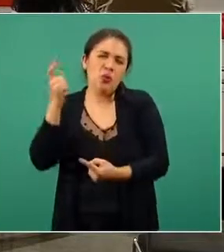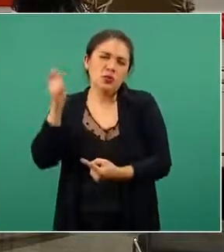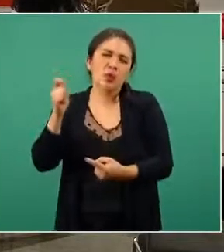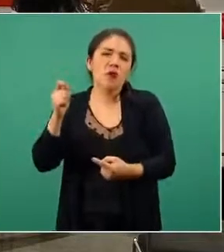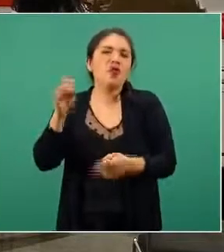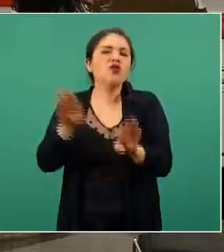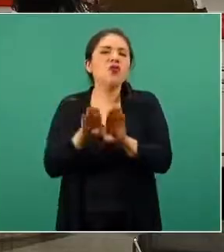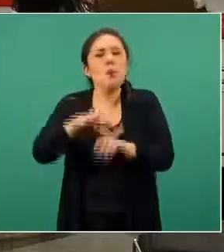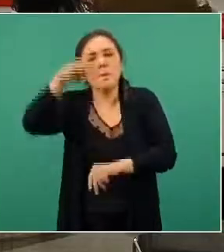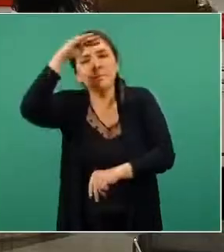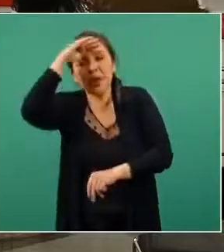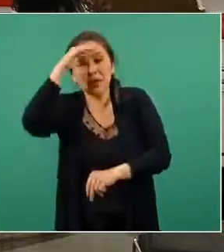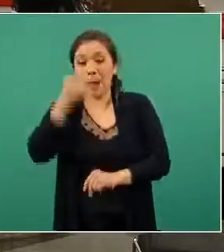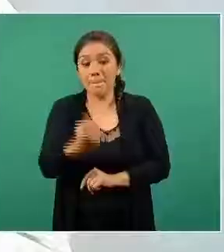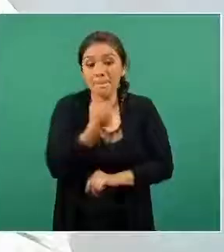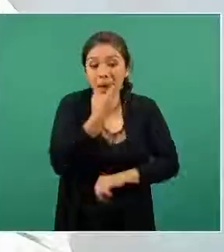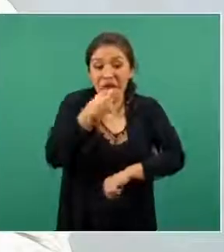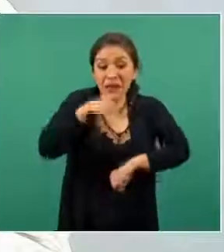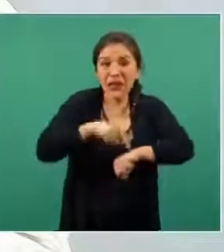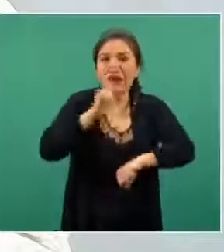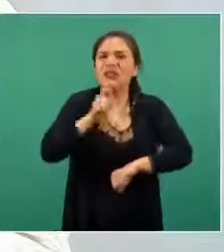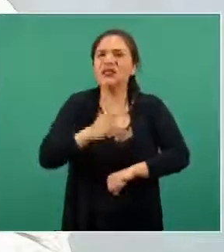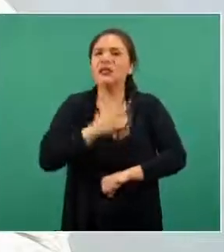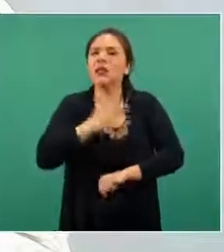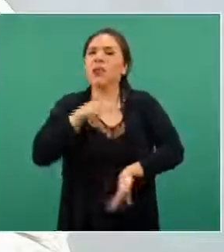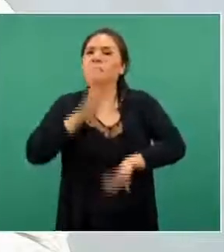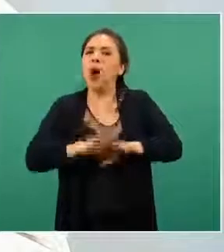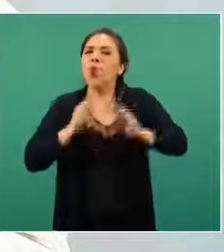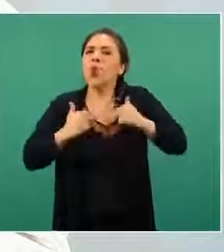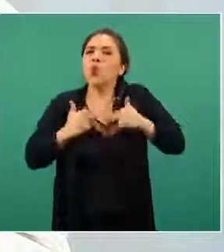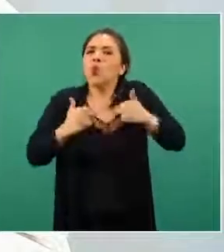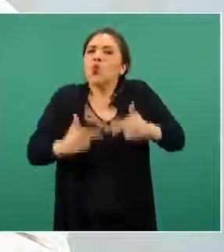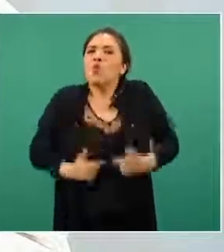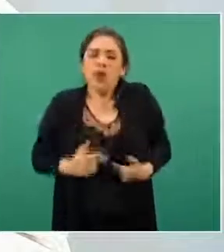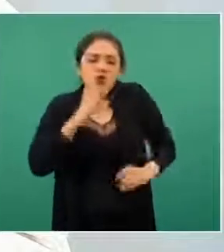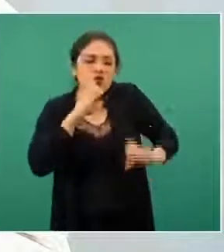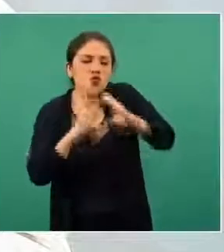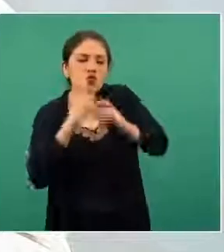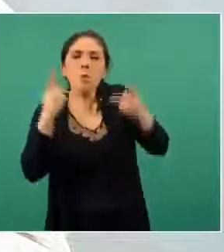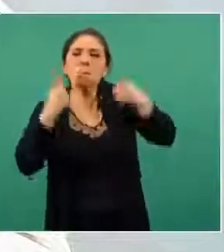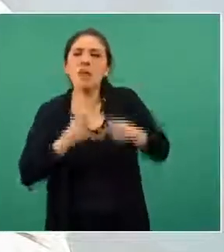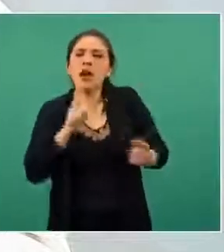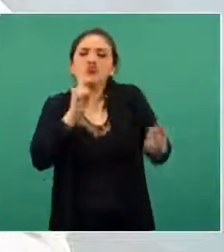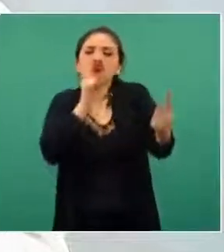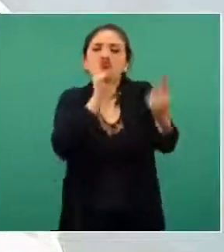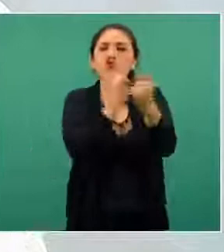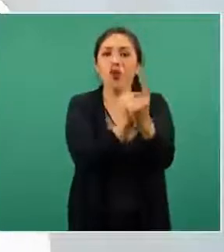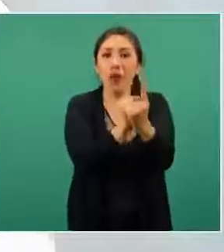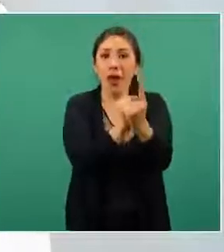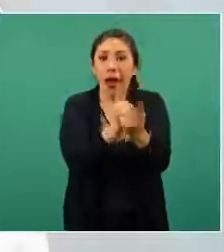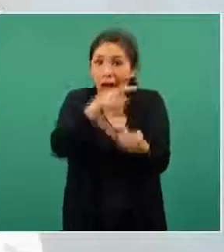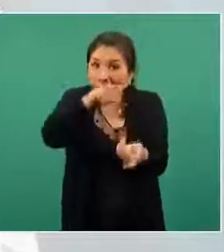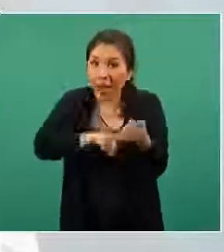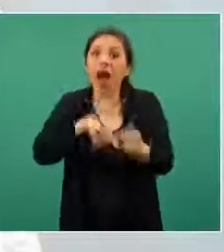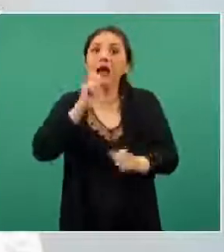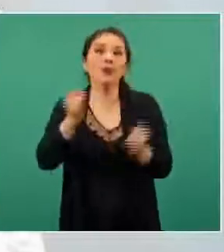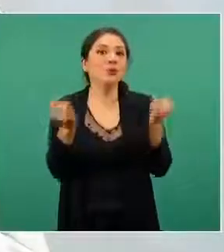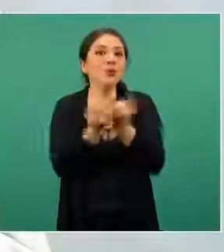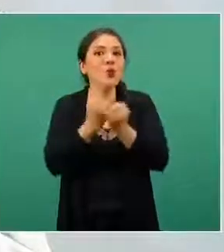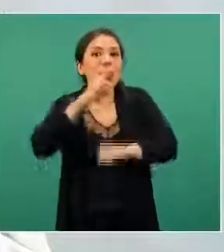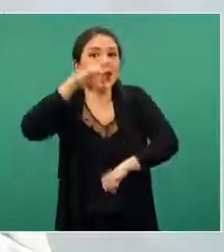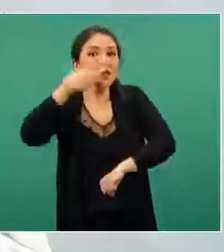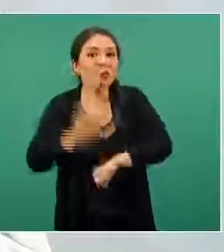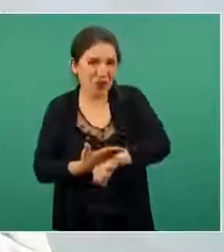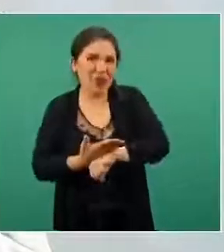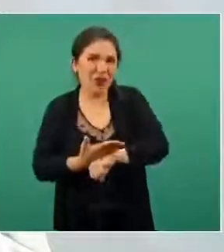más humana de las ciencias, esto implica la interacción persona a persona. Y esto también implica esa responsabilidad.